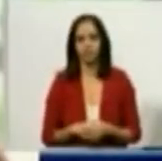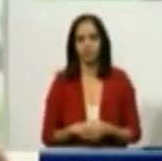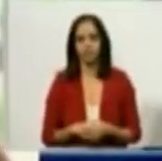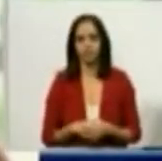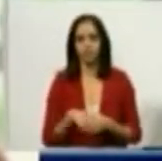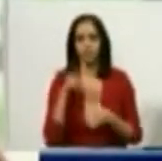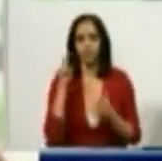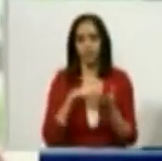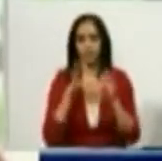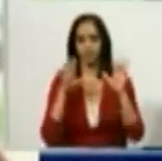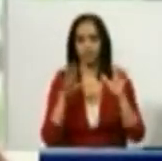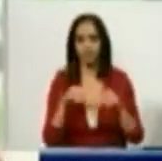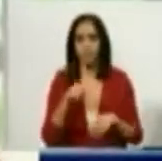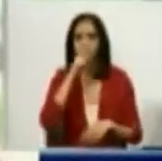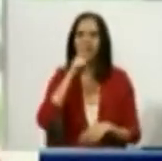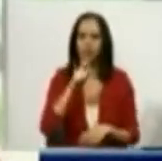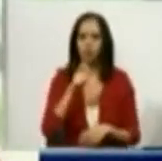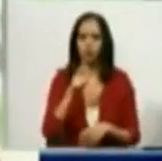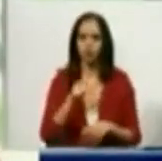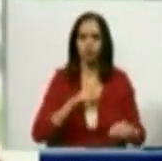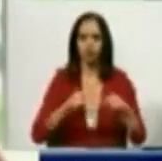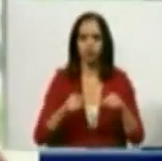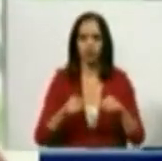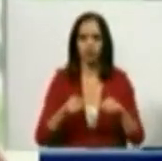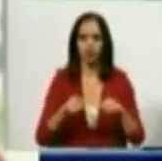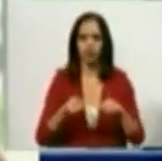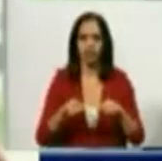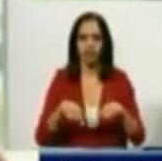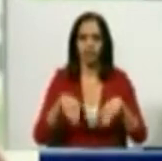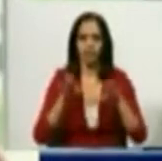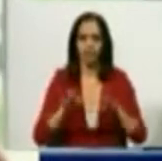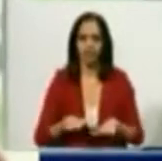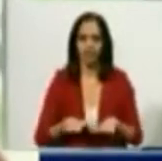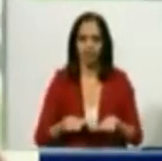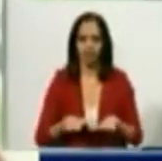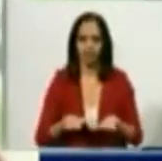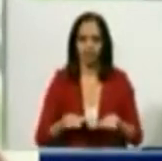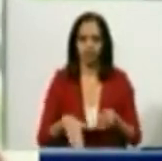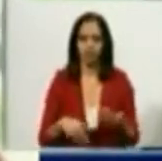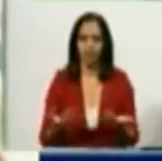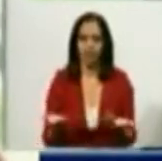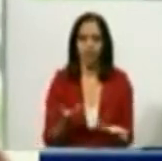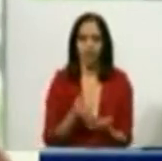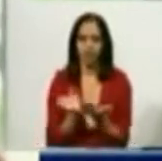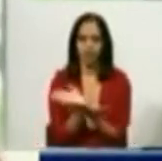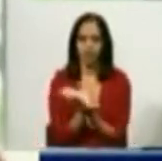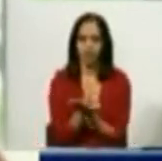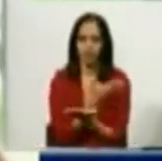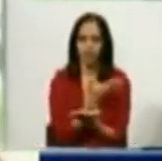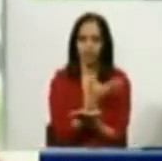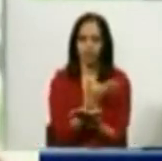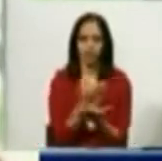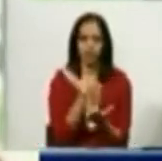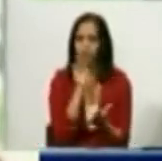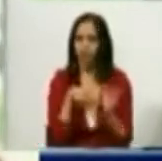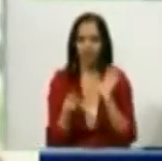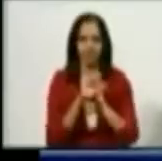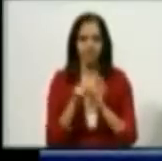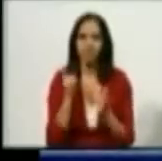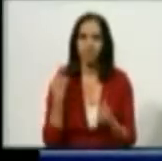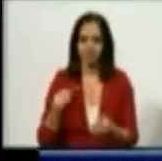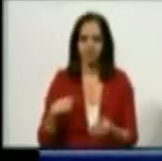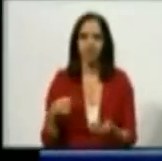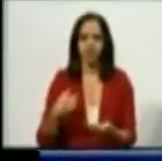maduro y su régimen fracasaron aislados y sin legitimidad tienen que